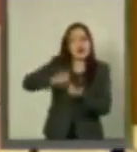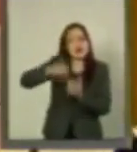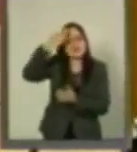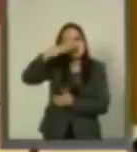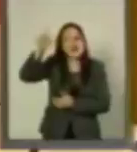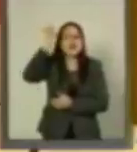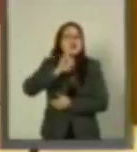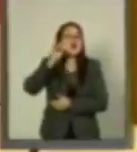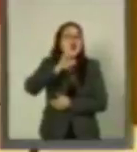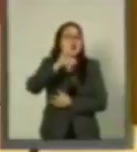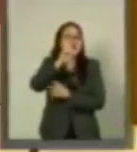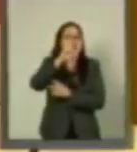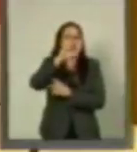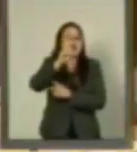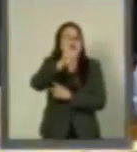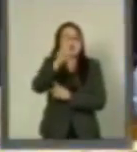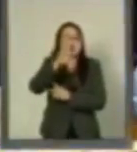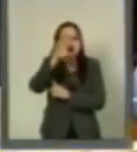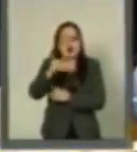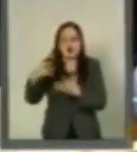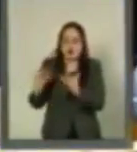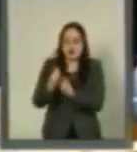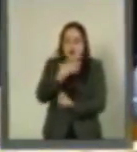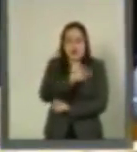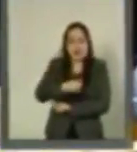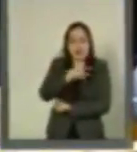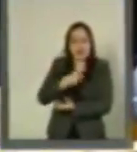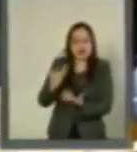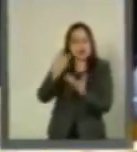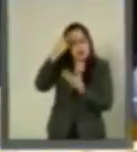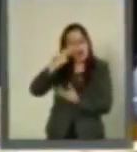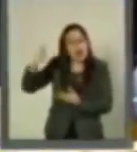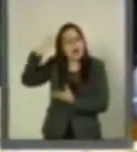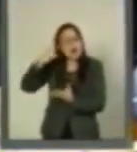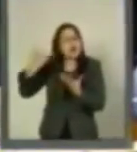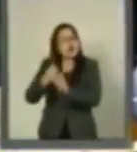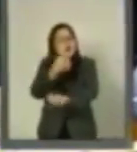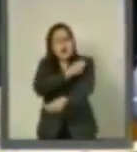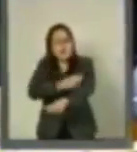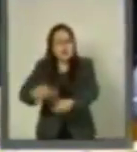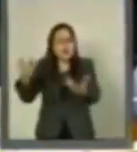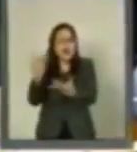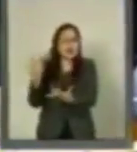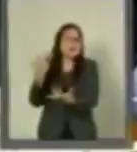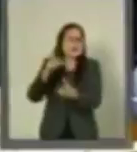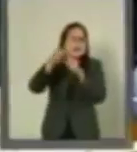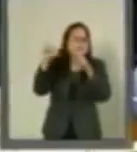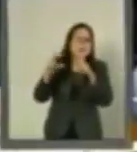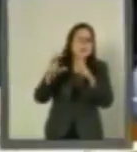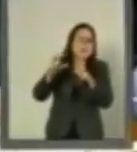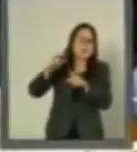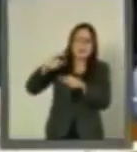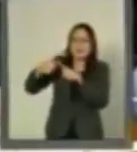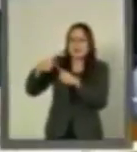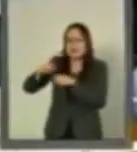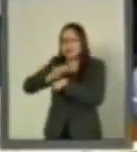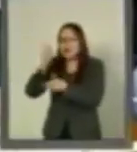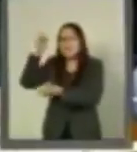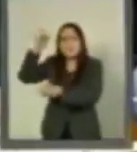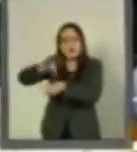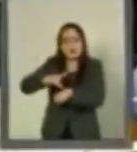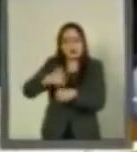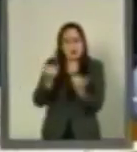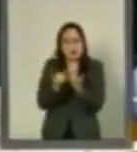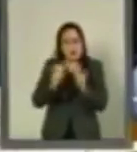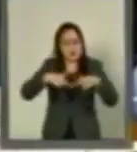señora Orozco, junto con sus hijos, junto con sus parientes, junto con los temas. Es más, nos